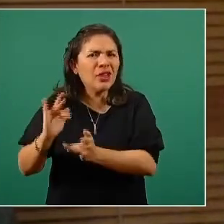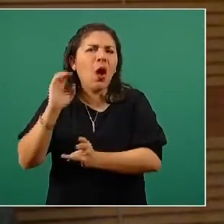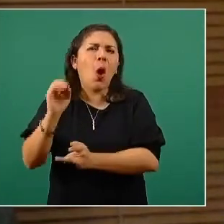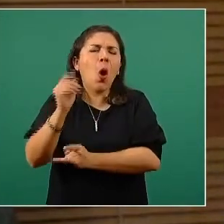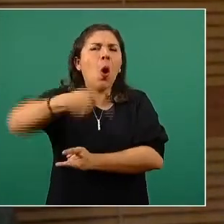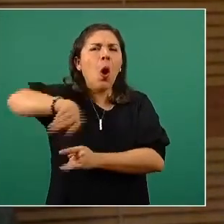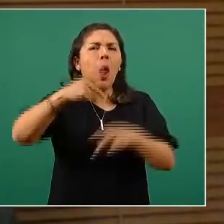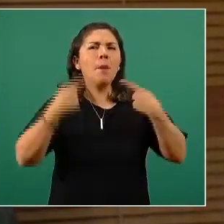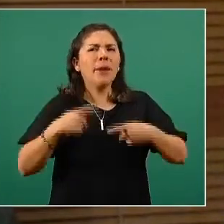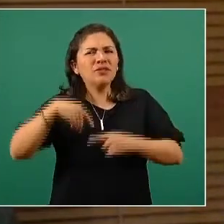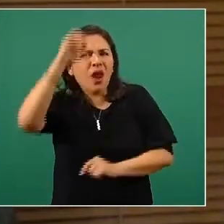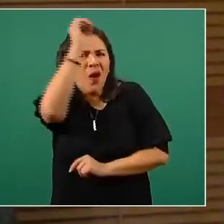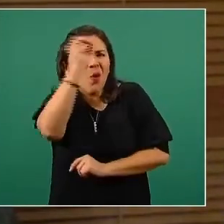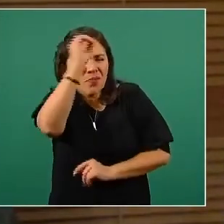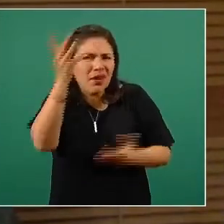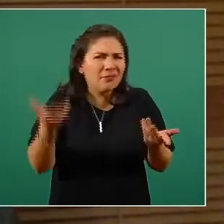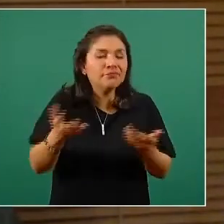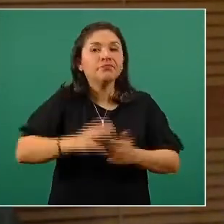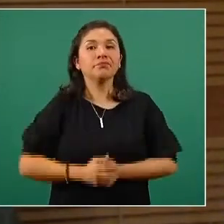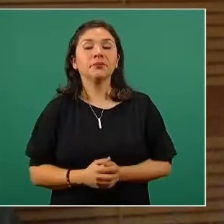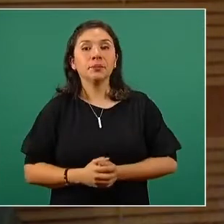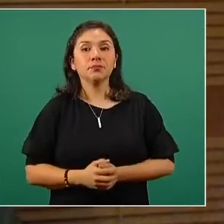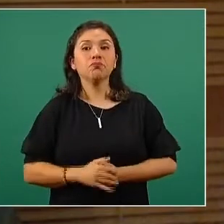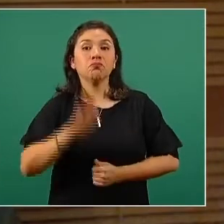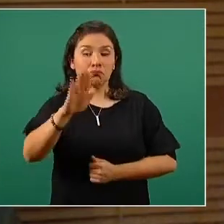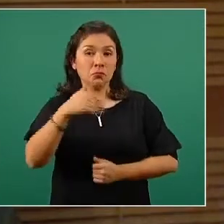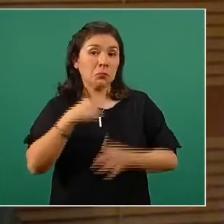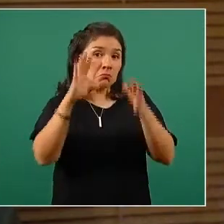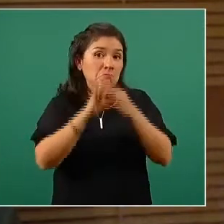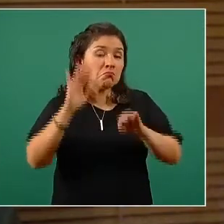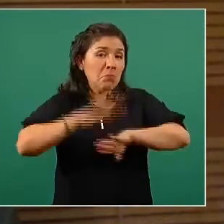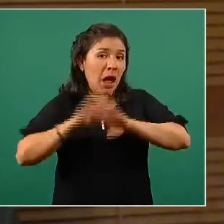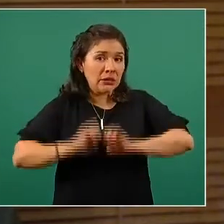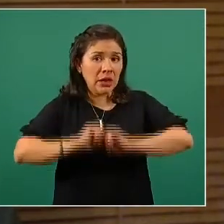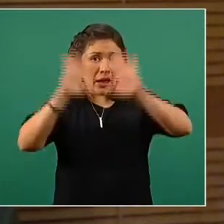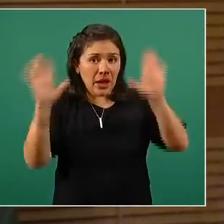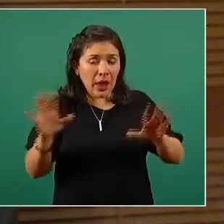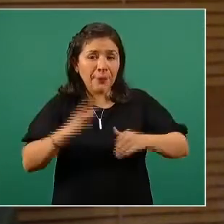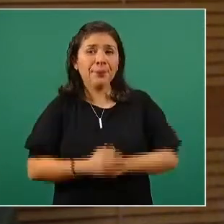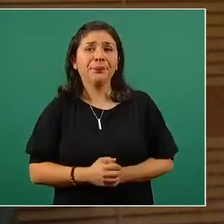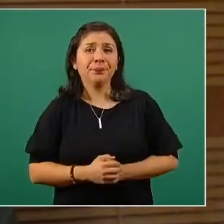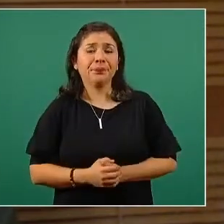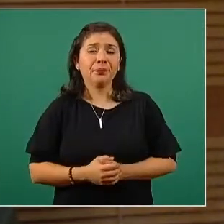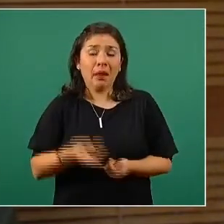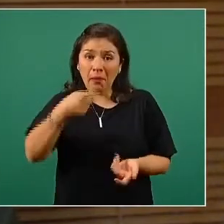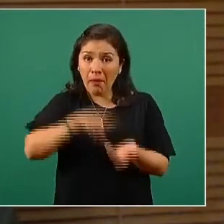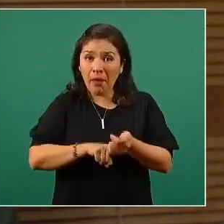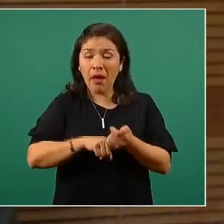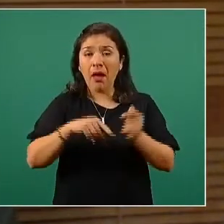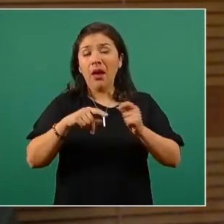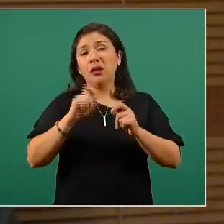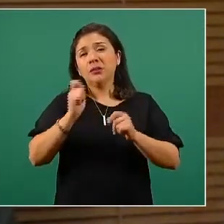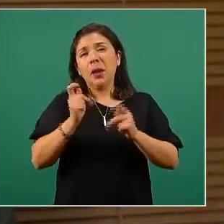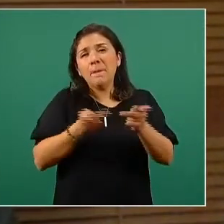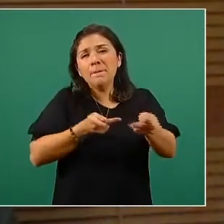opinión del público en general. Queremos ser muy claros, el Plan Nacional de Vacunación